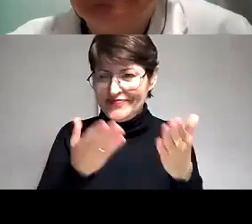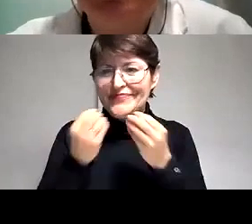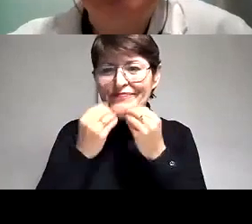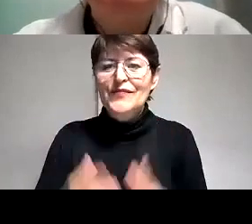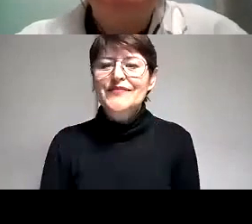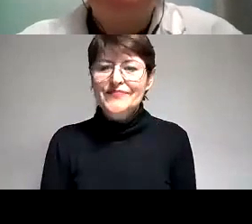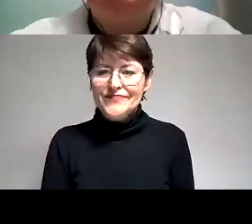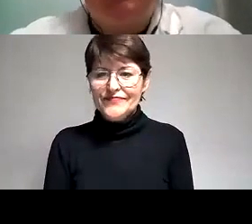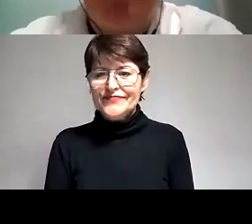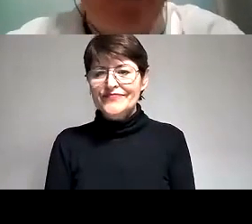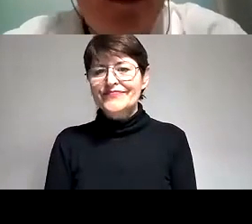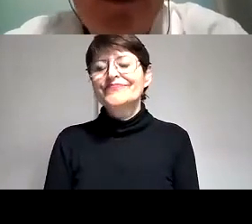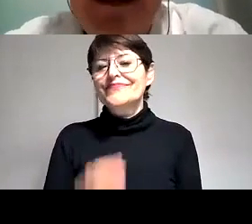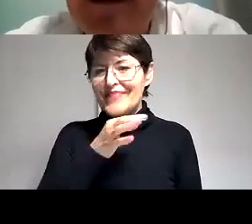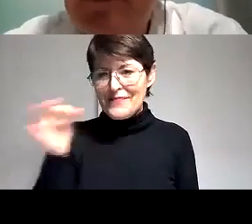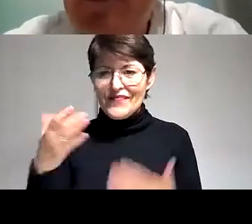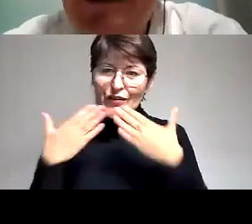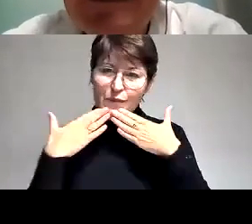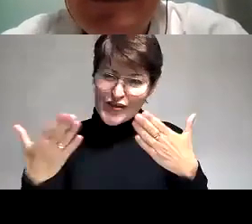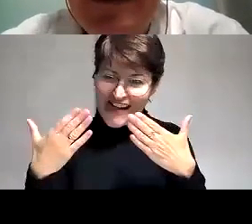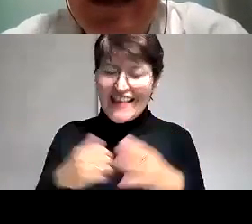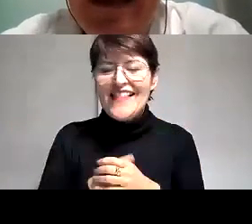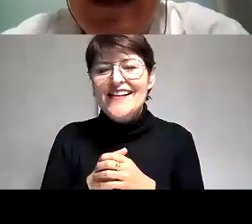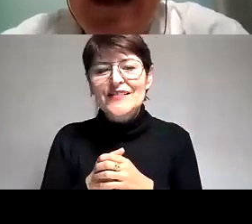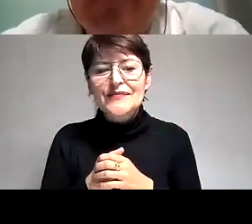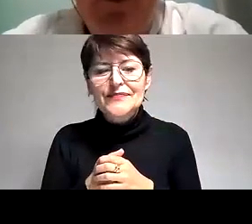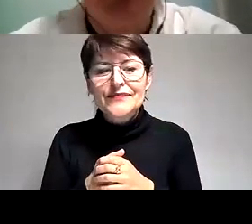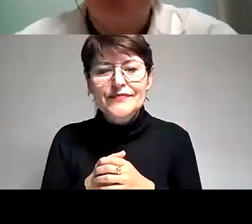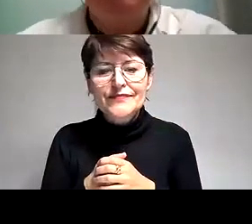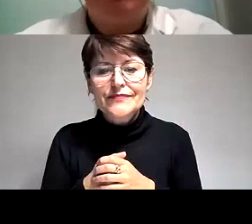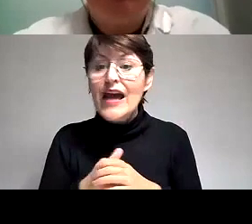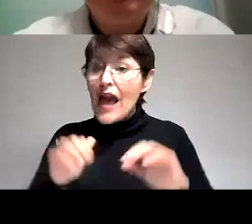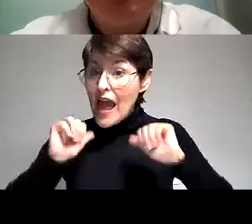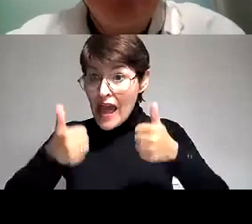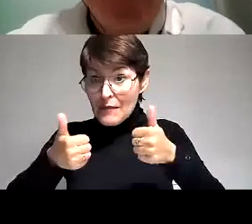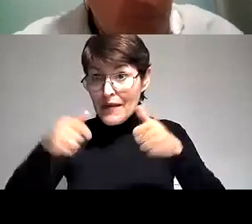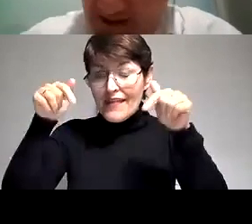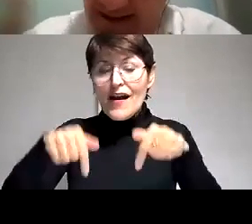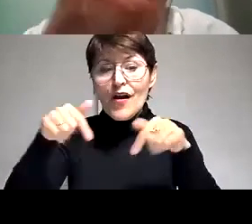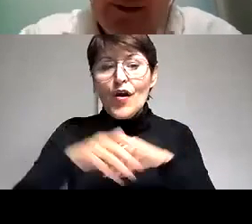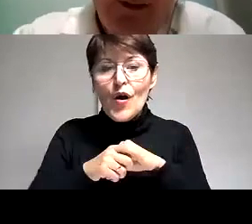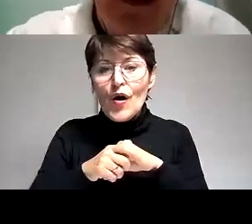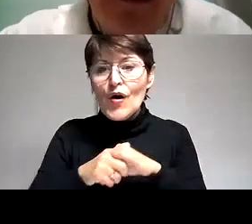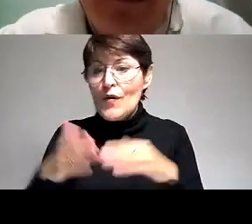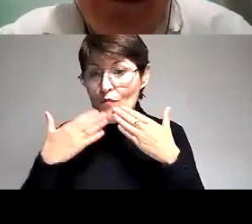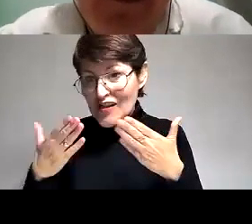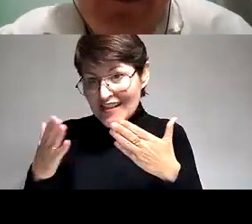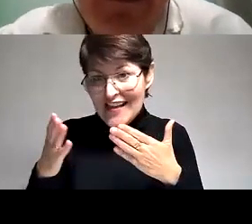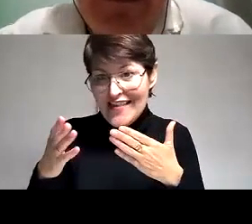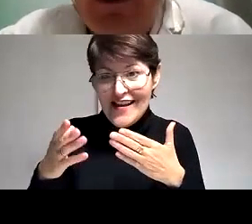gracias. Perfecto, muchas gracias, Paula. Bueno, vamos a comenzar hoy. Muchas gracias a los